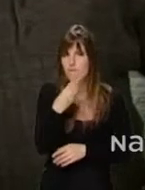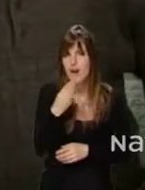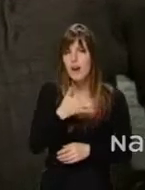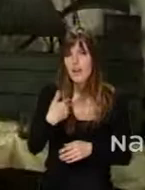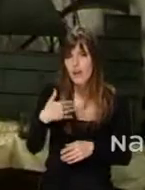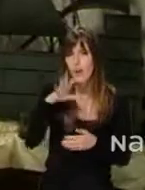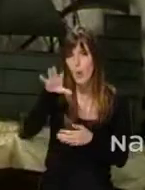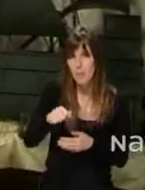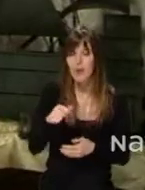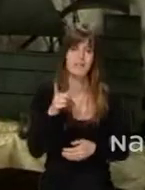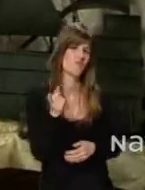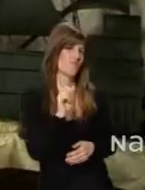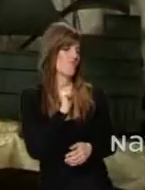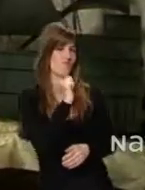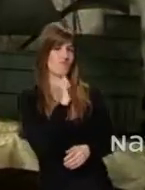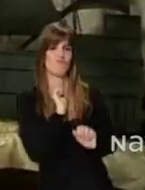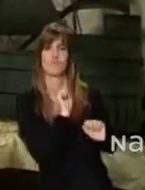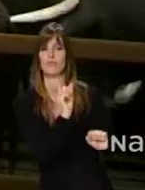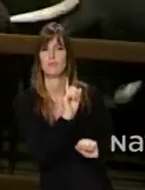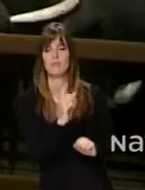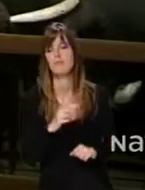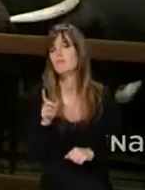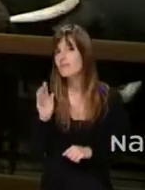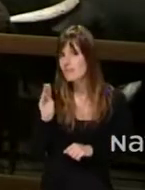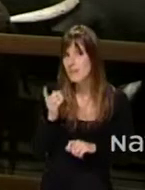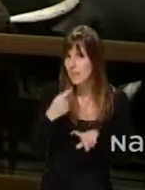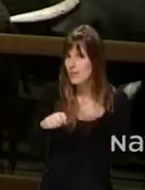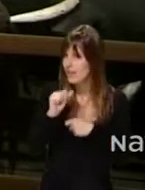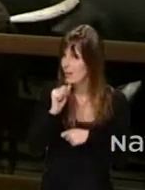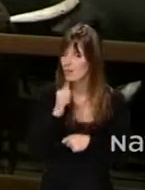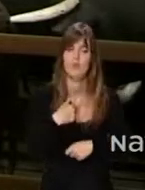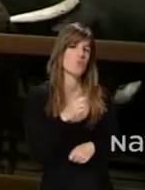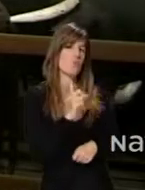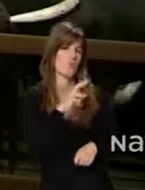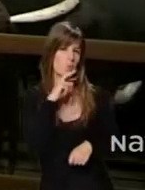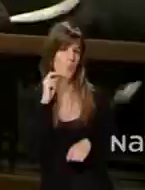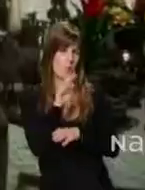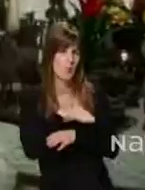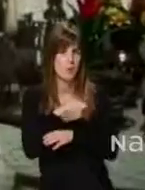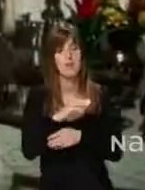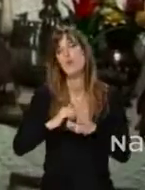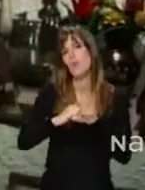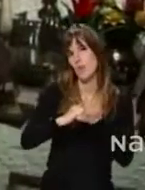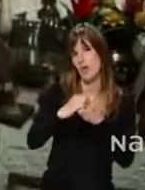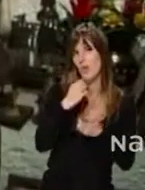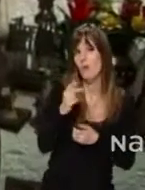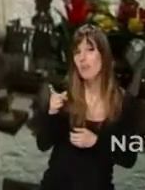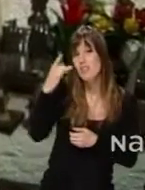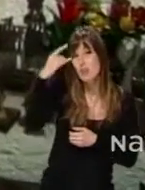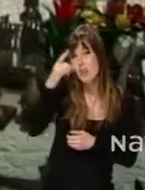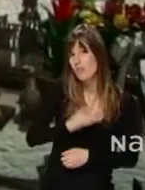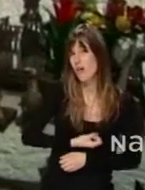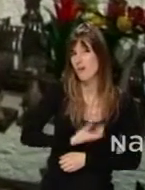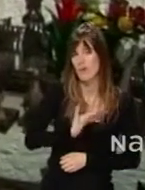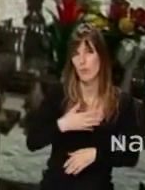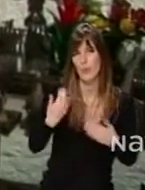Simón no quiere ya vender lo que hay aquí, ¿no? Yo no lo vendo. Le gustan los toros, la tira. Y